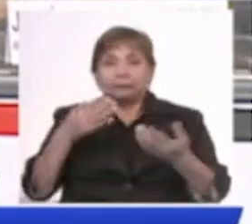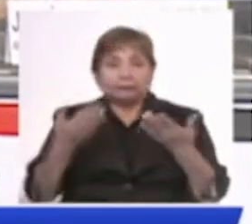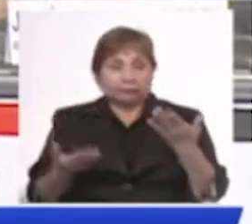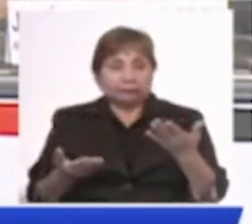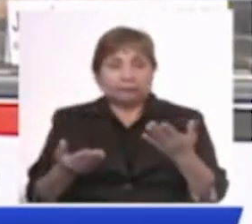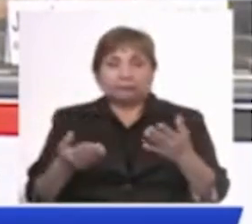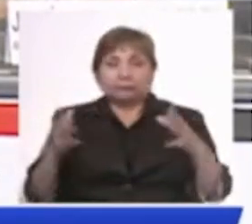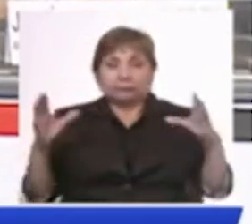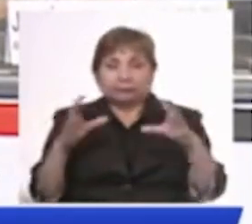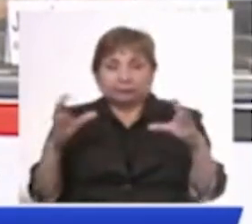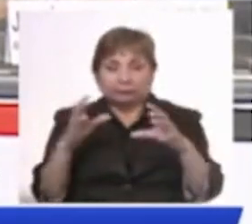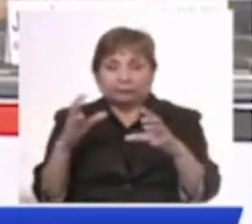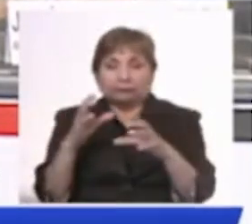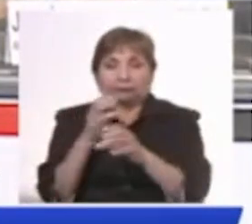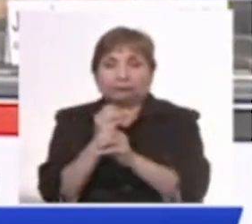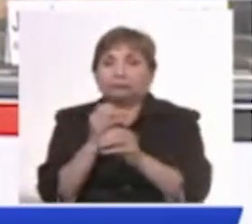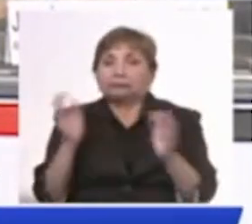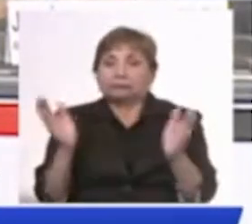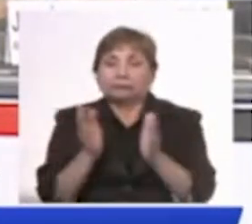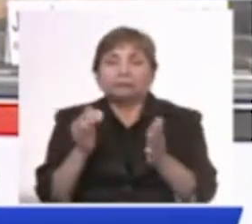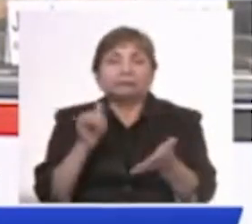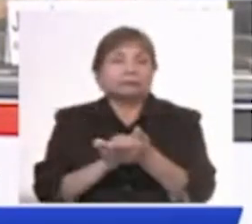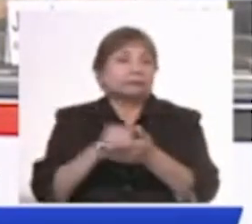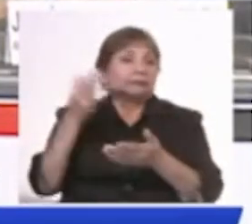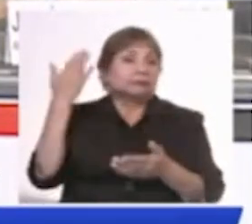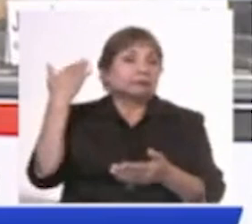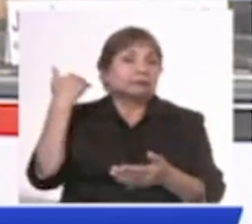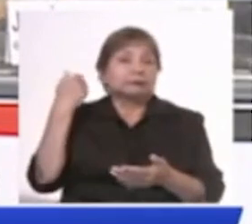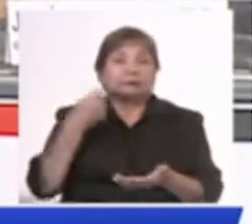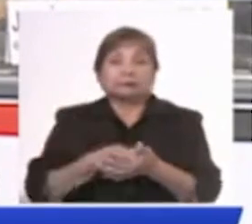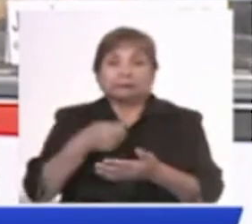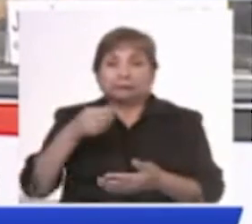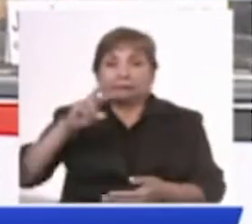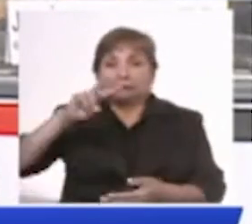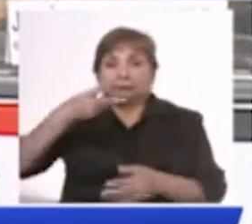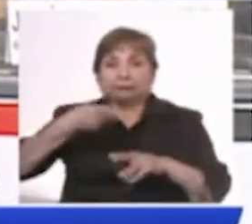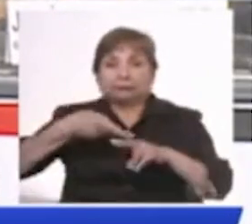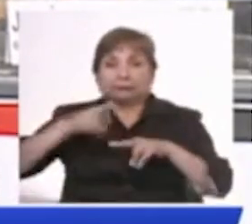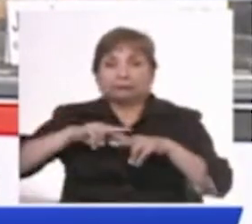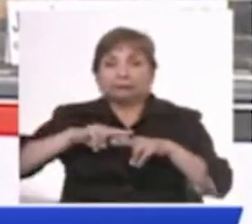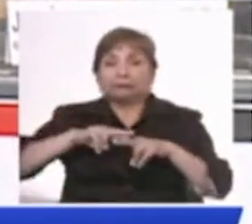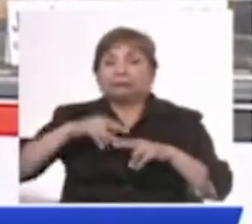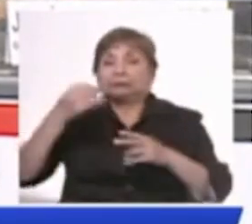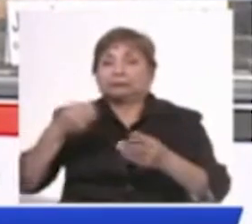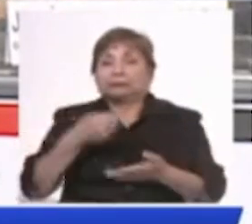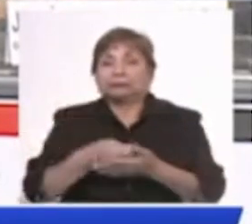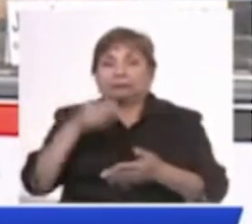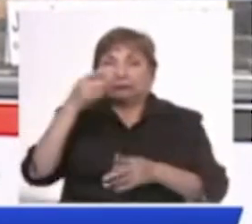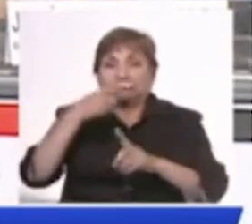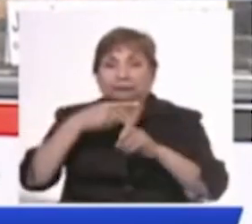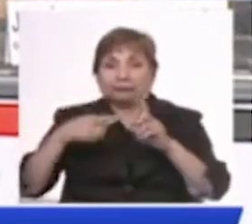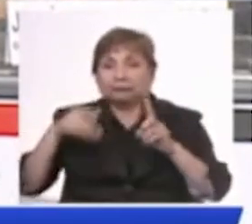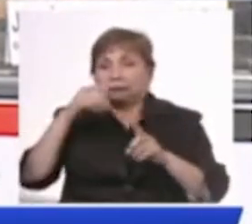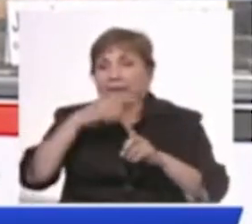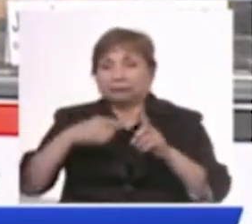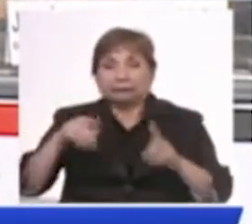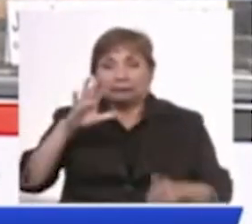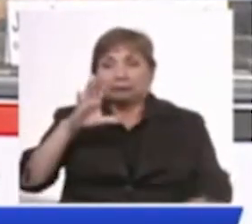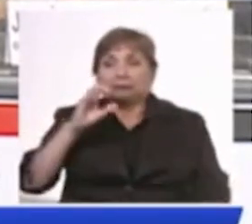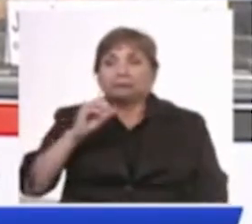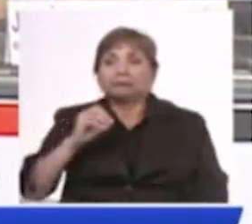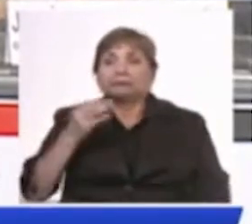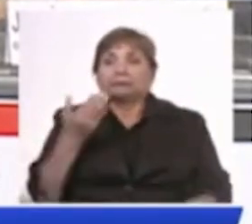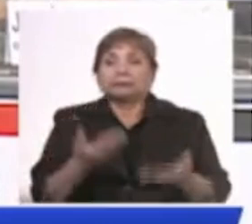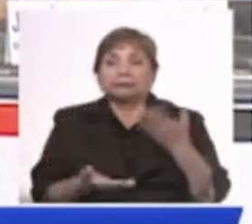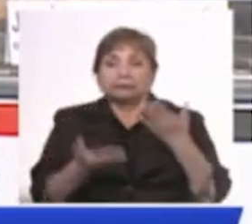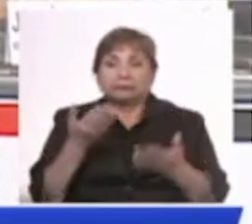una racionalización porque antes pagábamos el doble, hoy estamos pagando menos del 50%